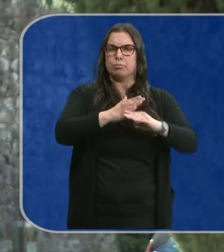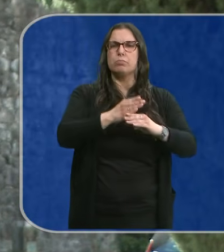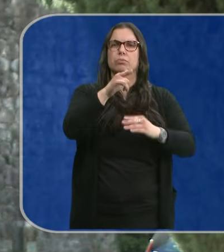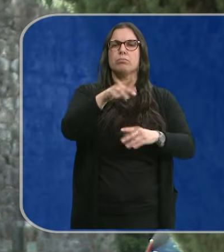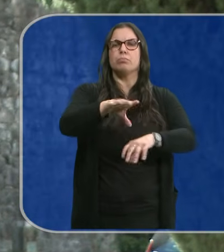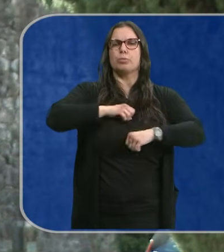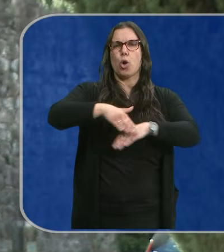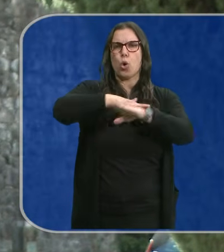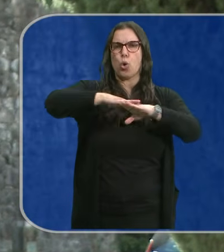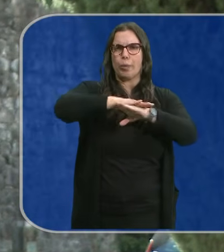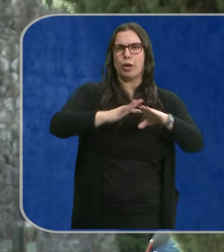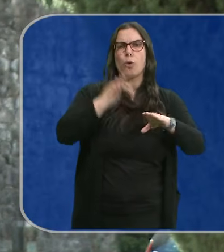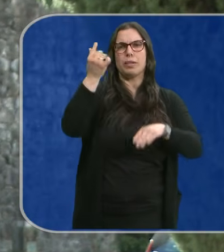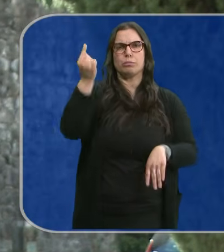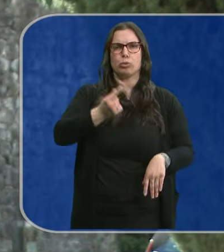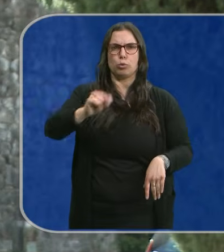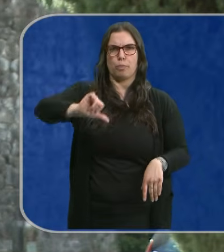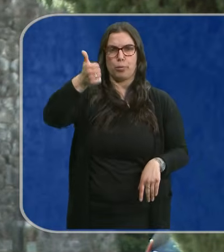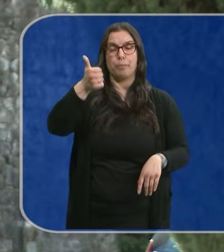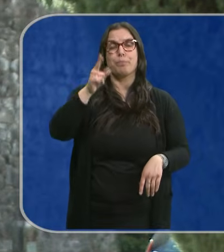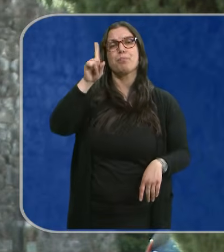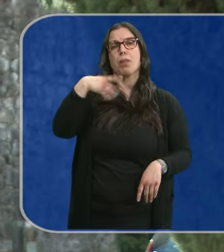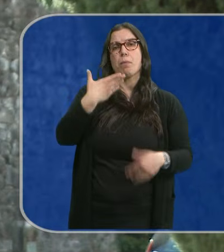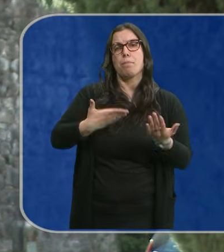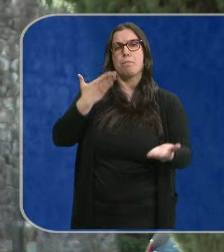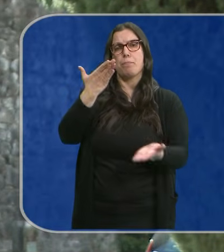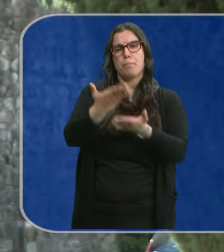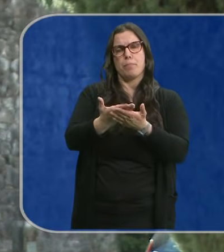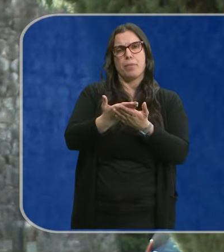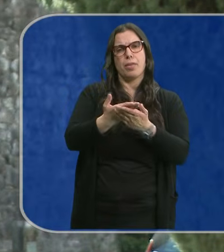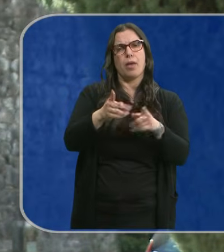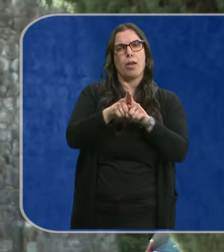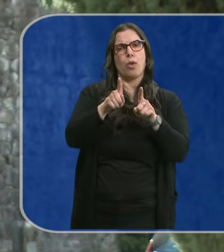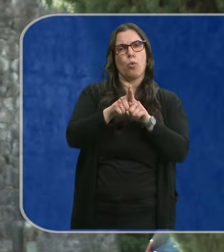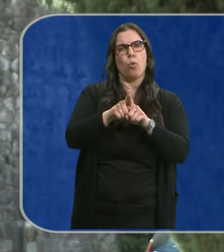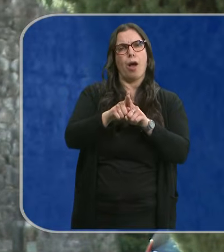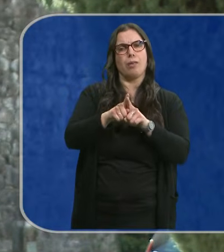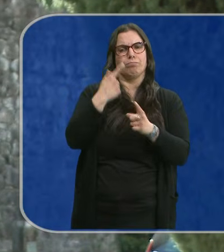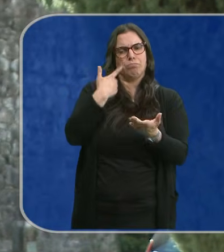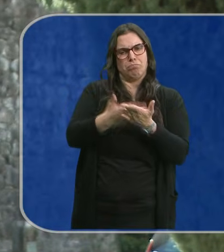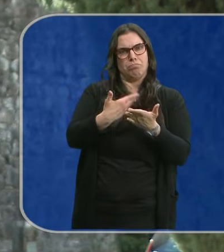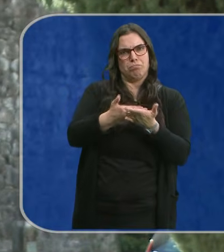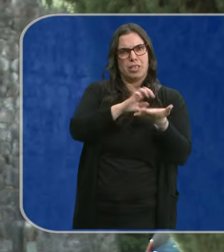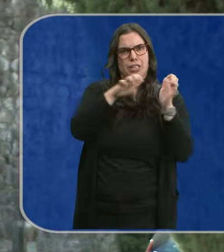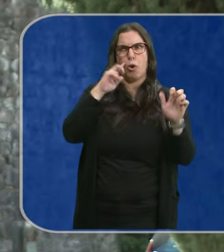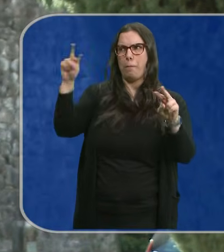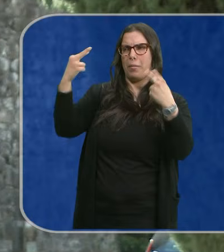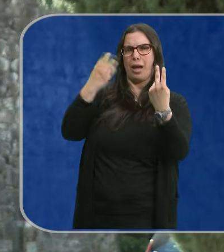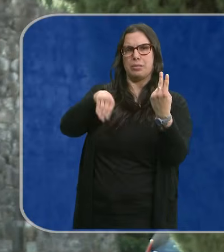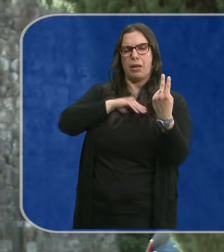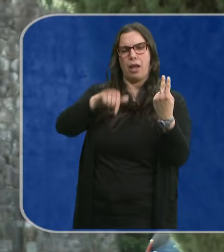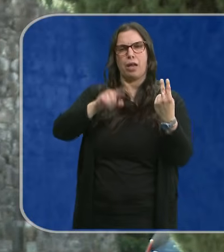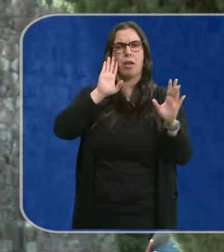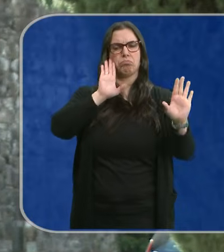haber un gobierno y unos presupuestos. También ha pedido dar una lección a España desde Castilla y León de mesura